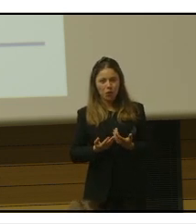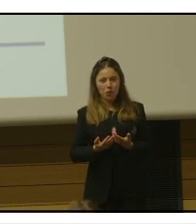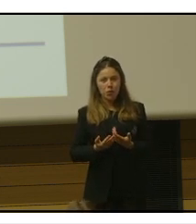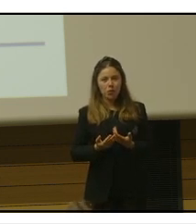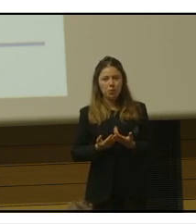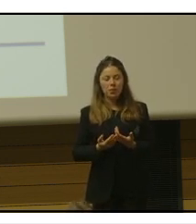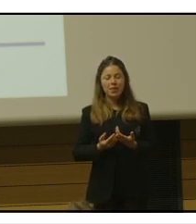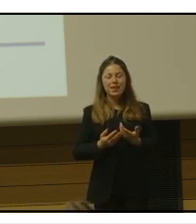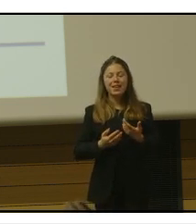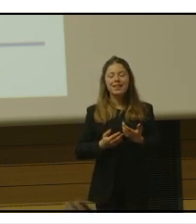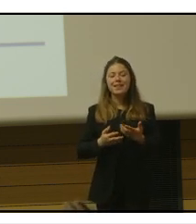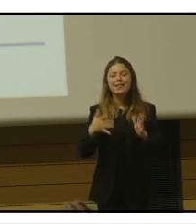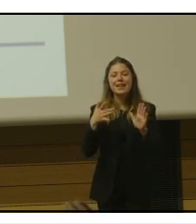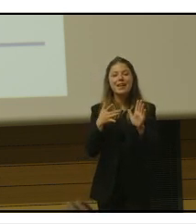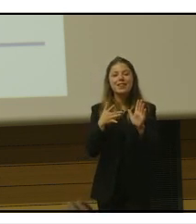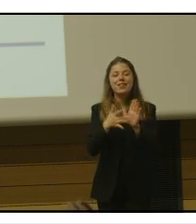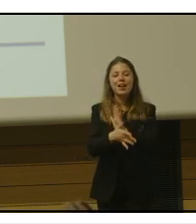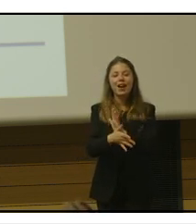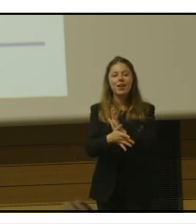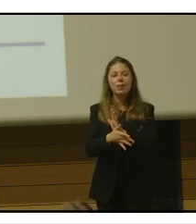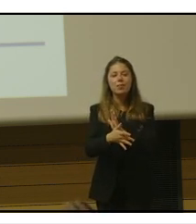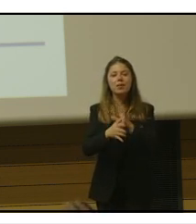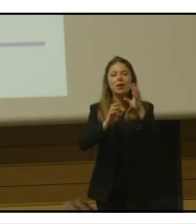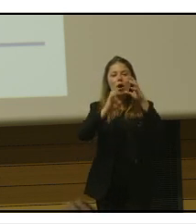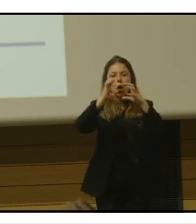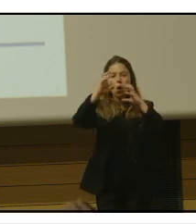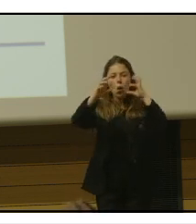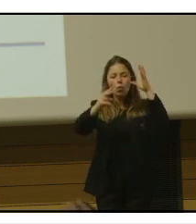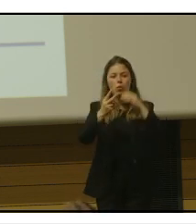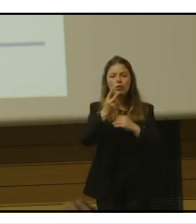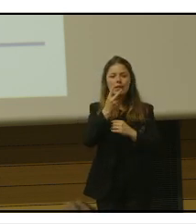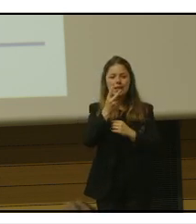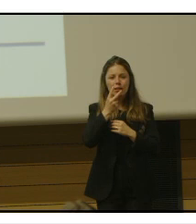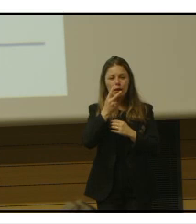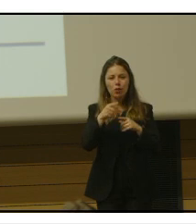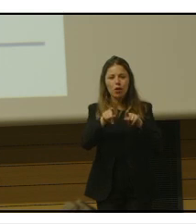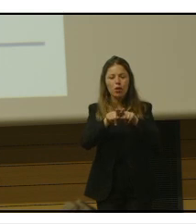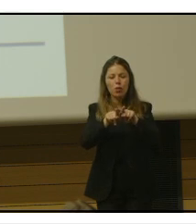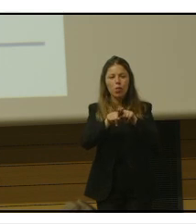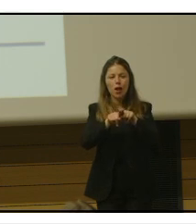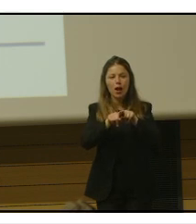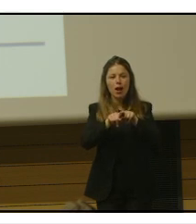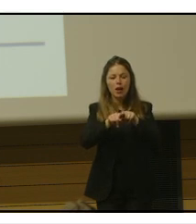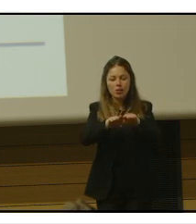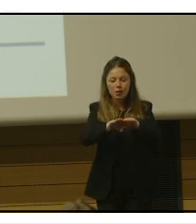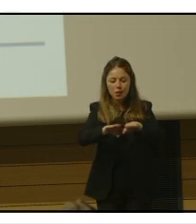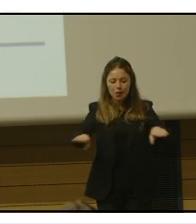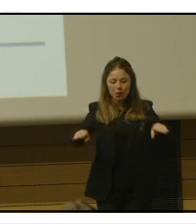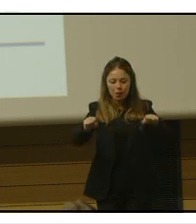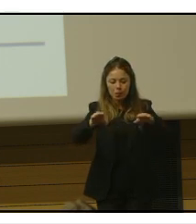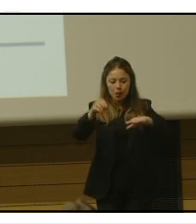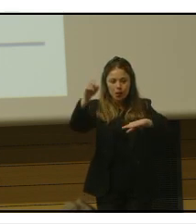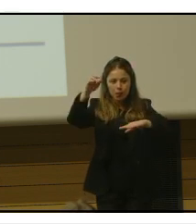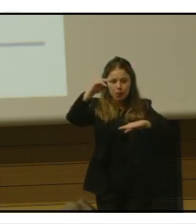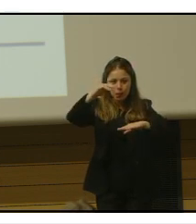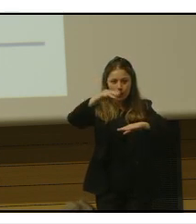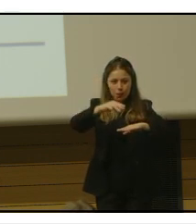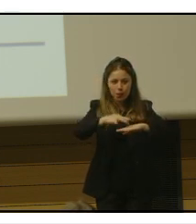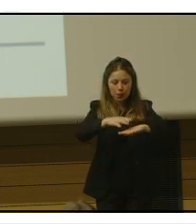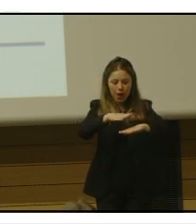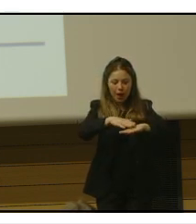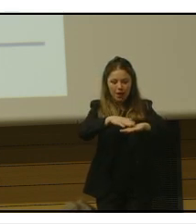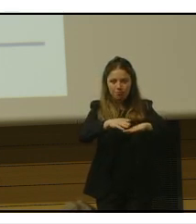que de lo que nos habla es de ese humo de tabaco que llega un momento que cae sobre superficies y lo que hace es se mantiene en